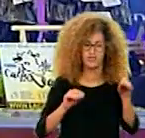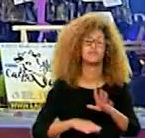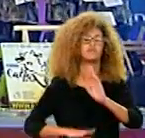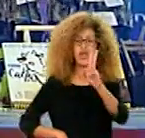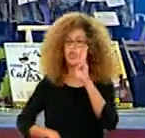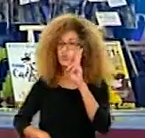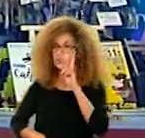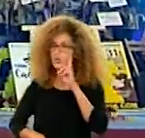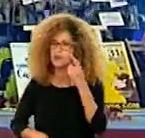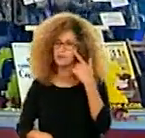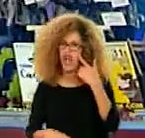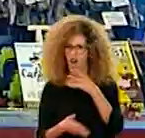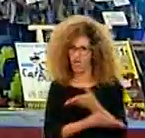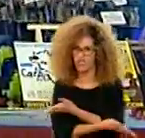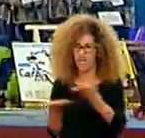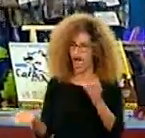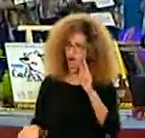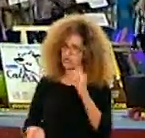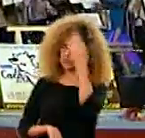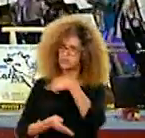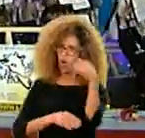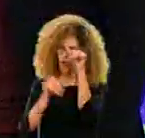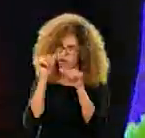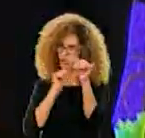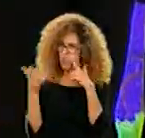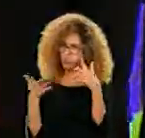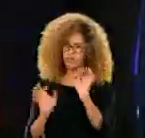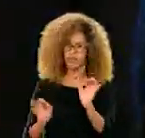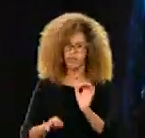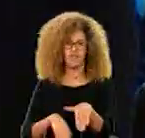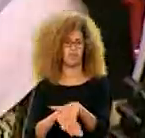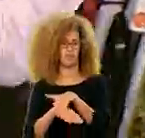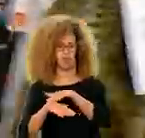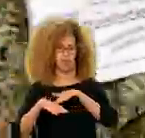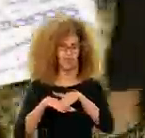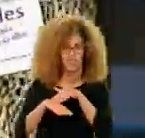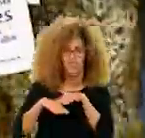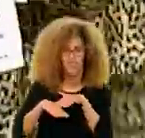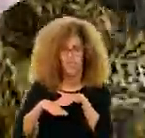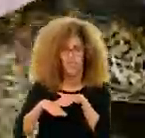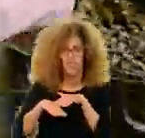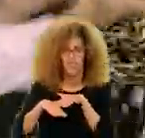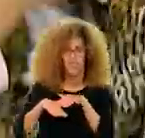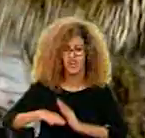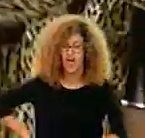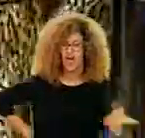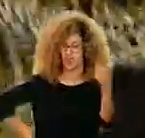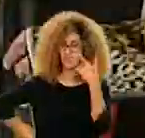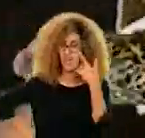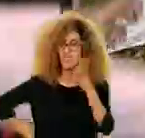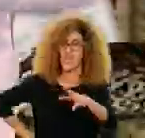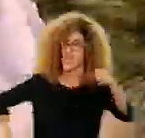confianza, no se nota nada que estoy operada. ¿Perdona? Mira bien. Te cojo